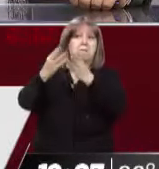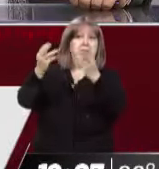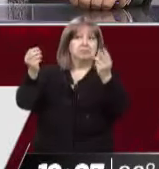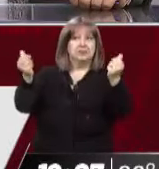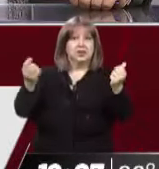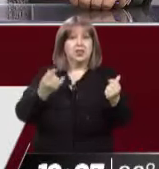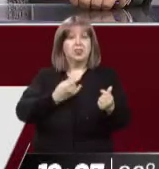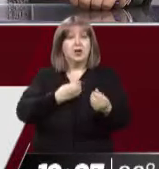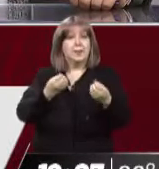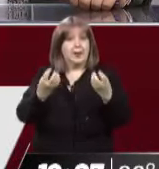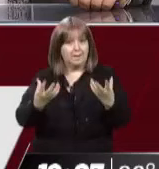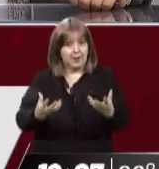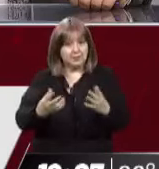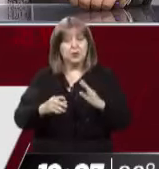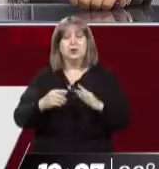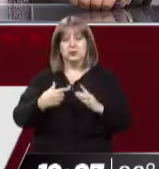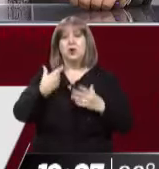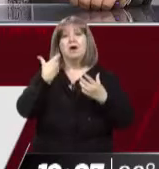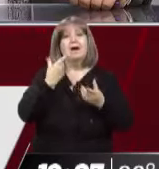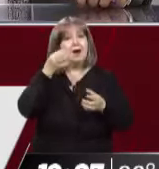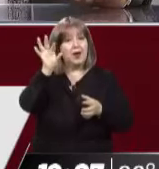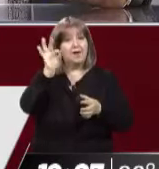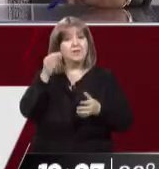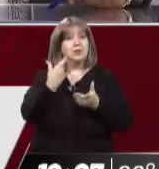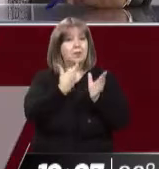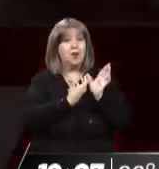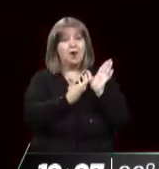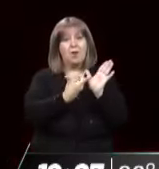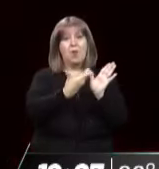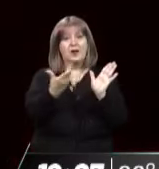algunos otros datos que se desprenden de esta investigación.